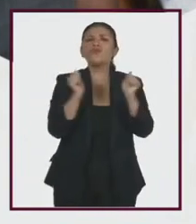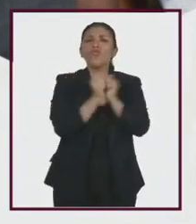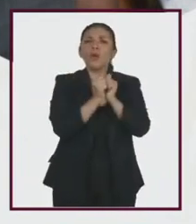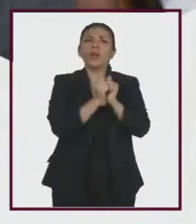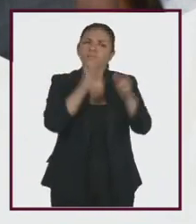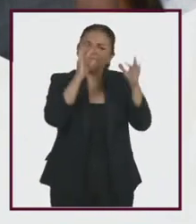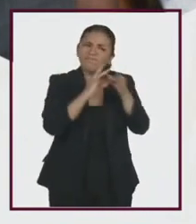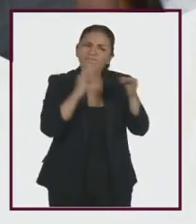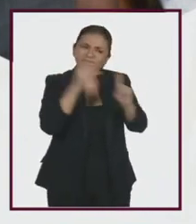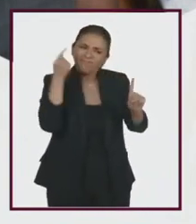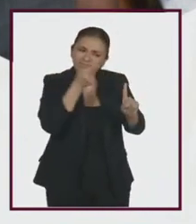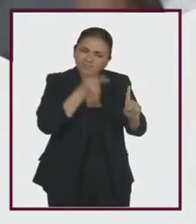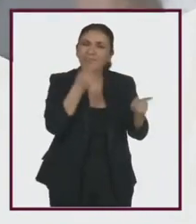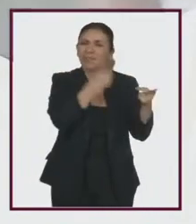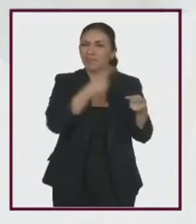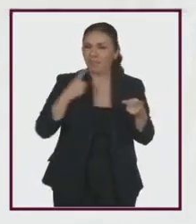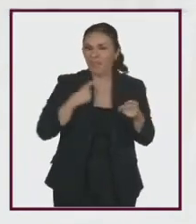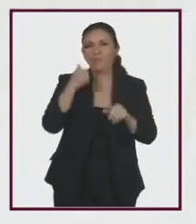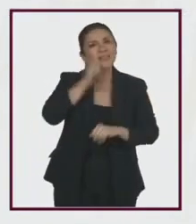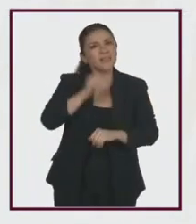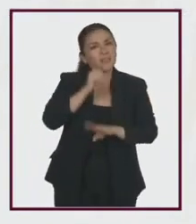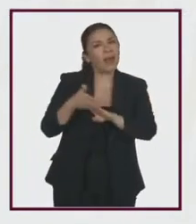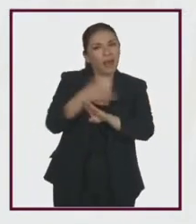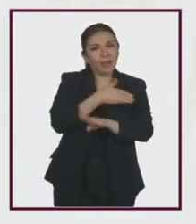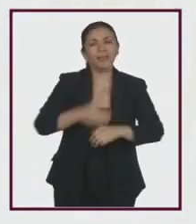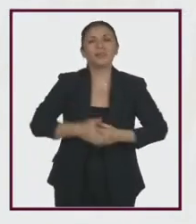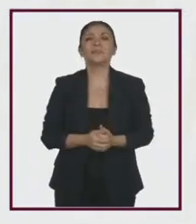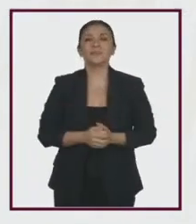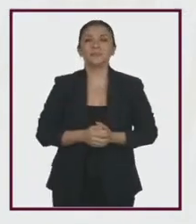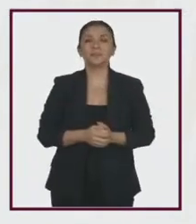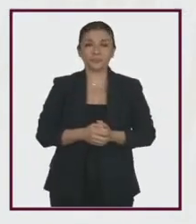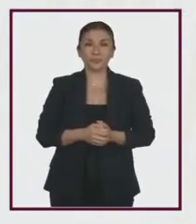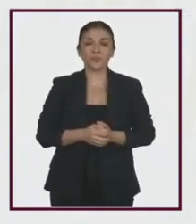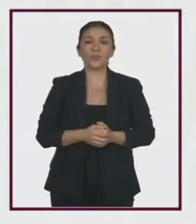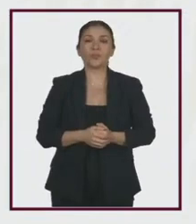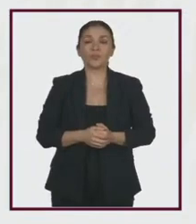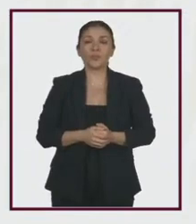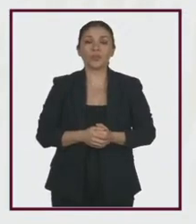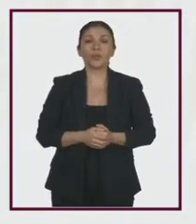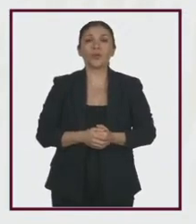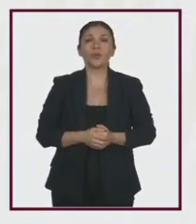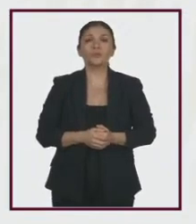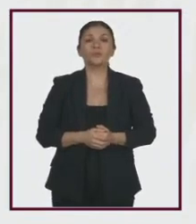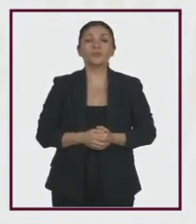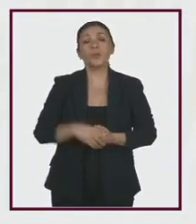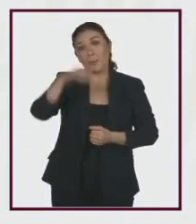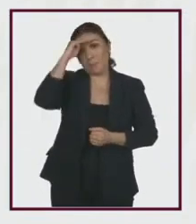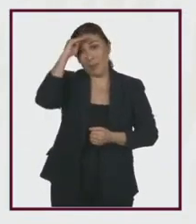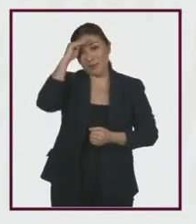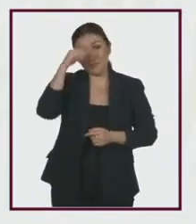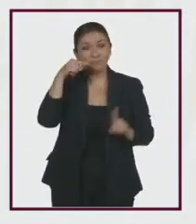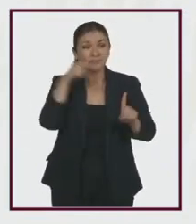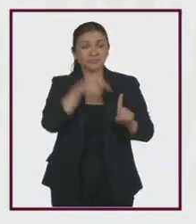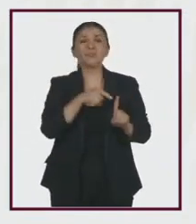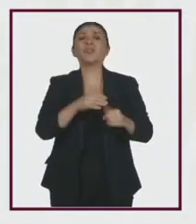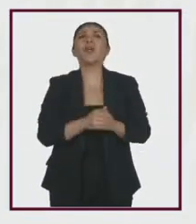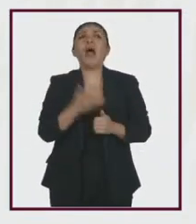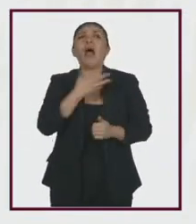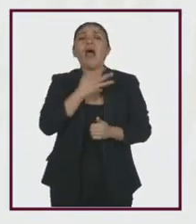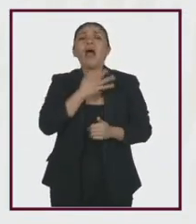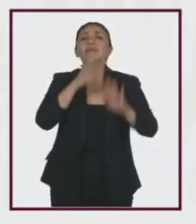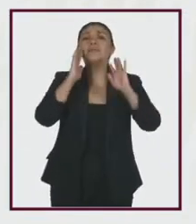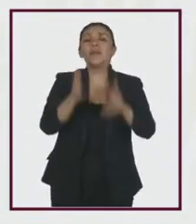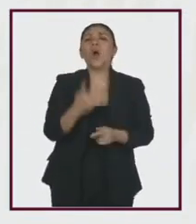especificaciones. La siguiente, por favor. Entonces, el consumo de una sustancia no va a ser suficiente para tener un